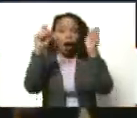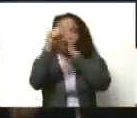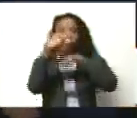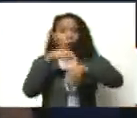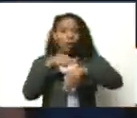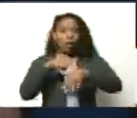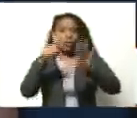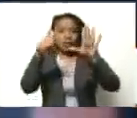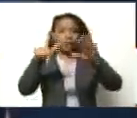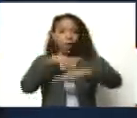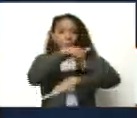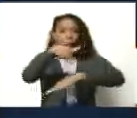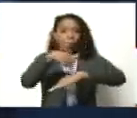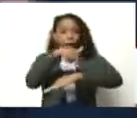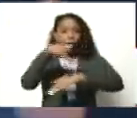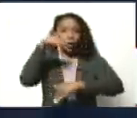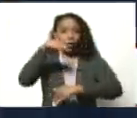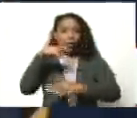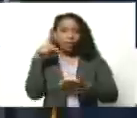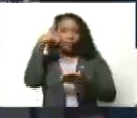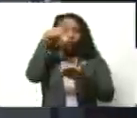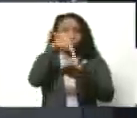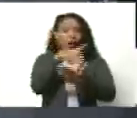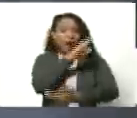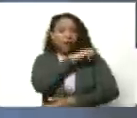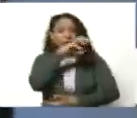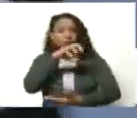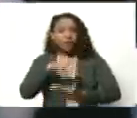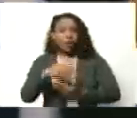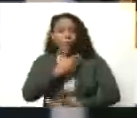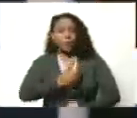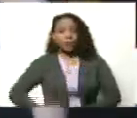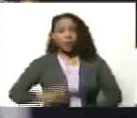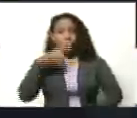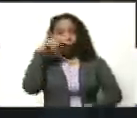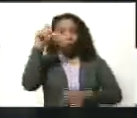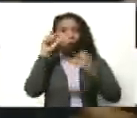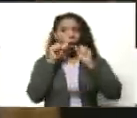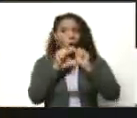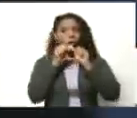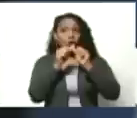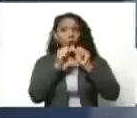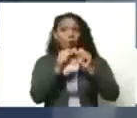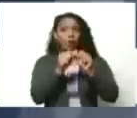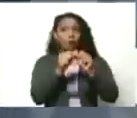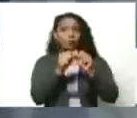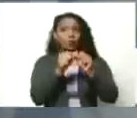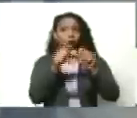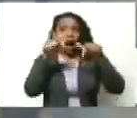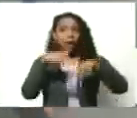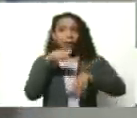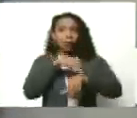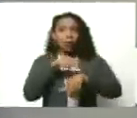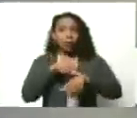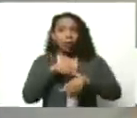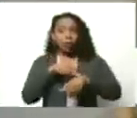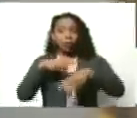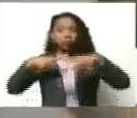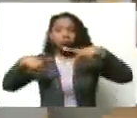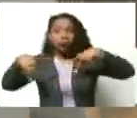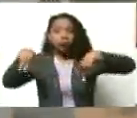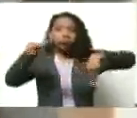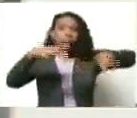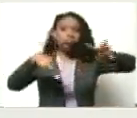6 horas. Y acaba entonces de llegar el jefe de Estado, quien continúa en este momento desplazándose en los